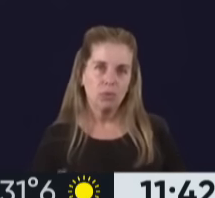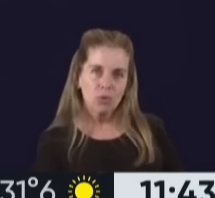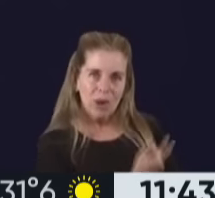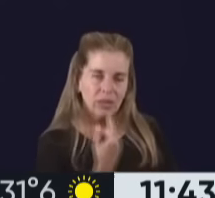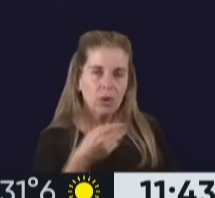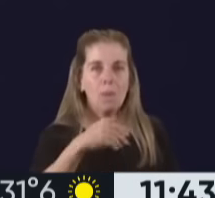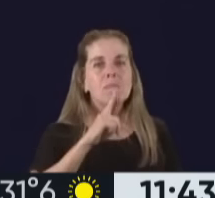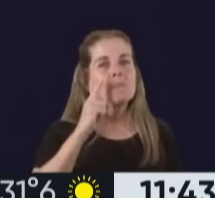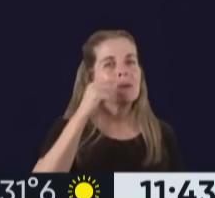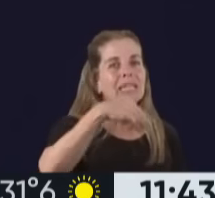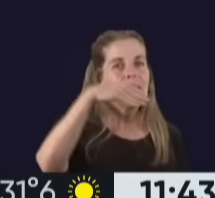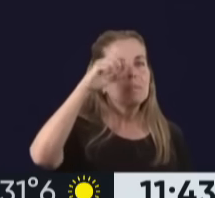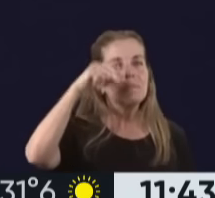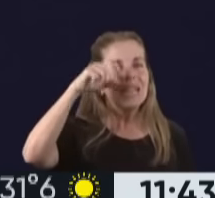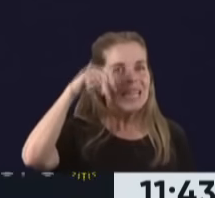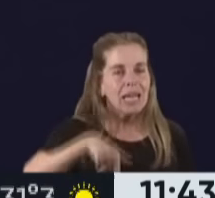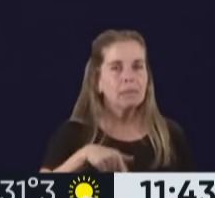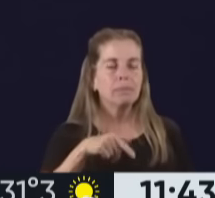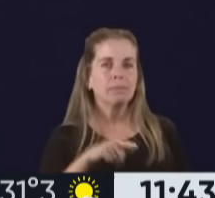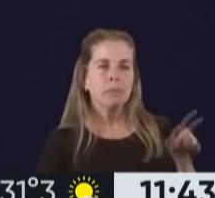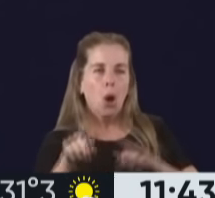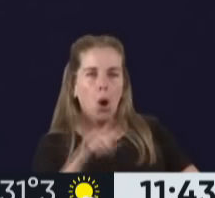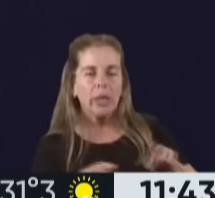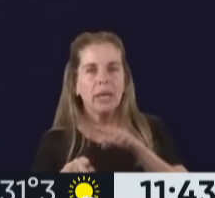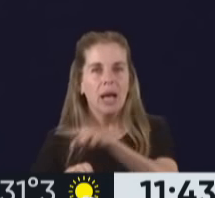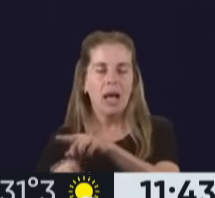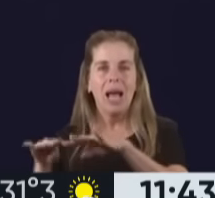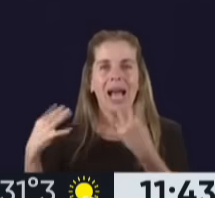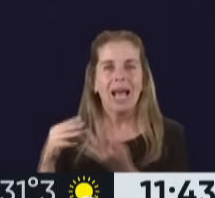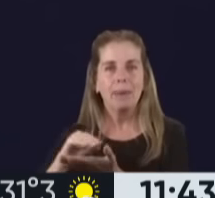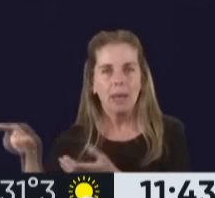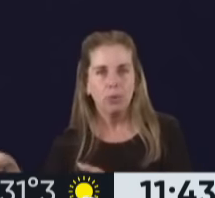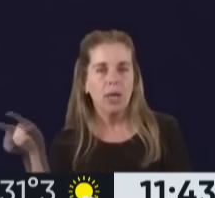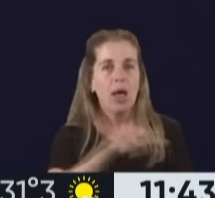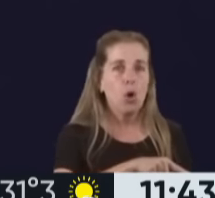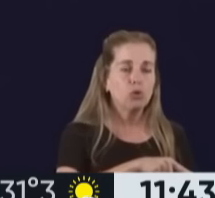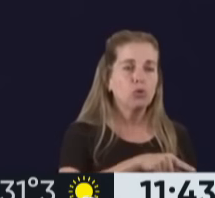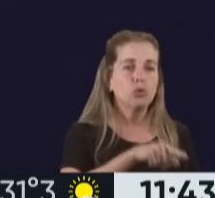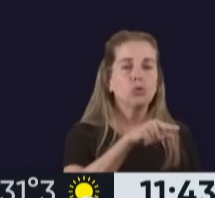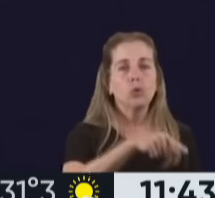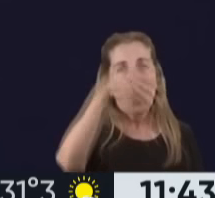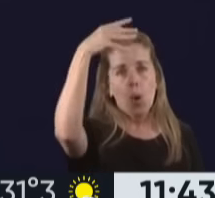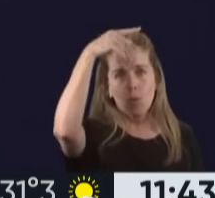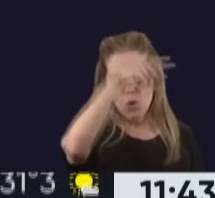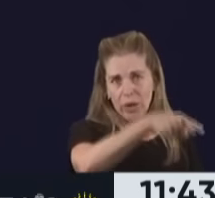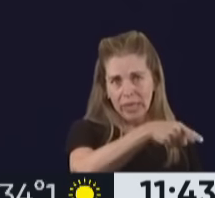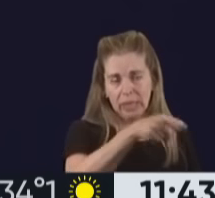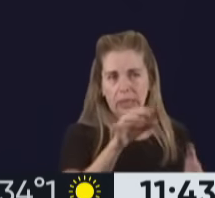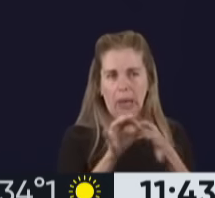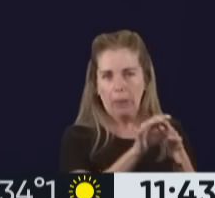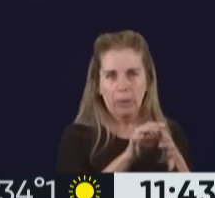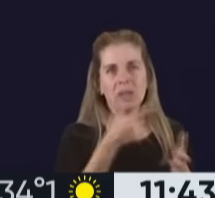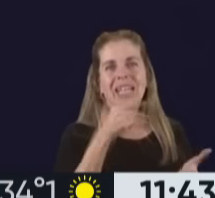Martín Menem se encarga de la coordinación de la Cámara de Diputados, Patricia Burrich se encarga o es la interlocutora con el Senado,